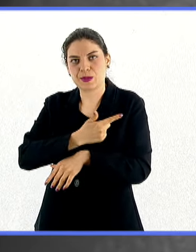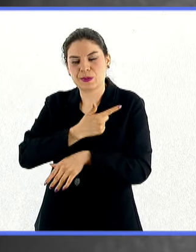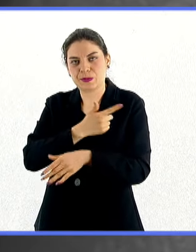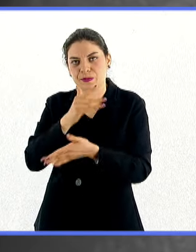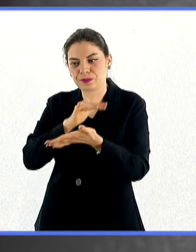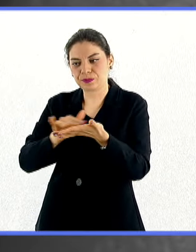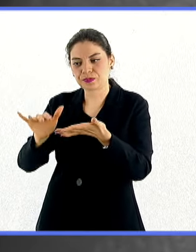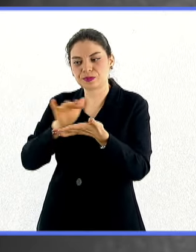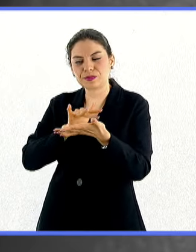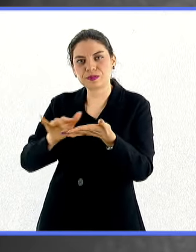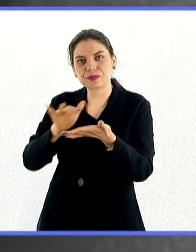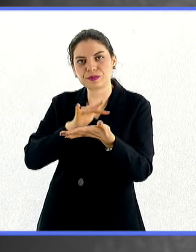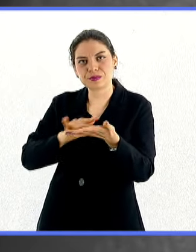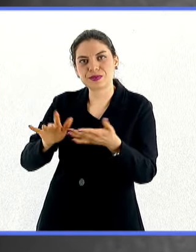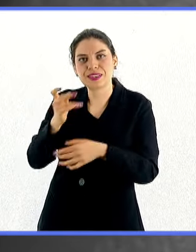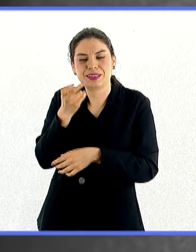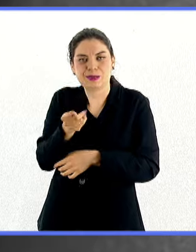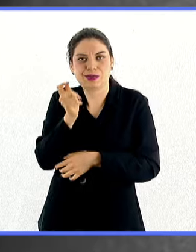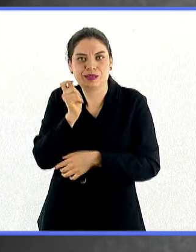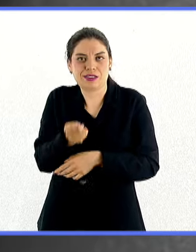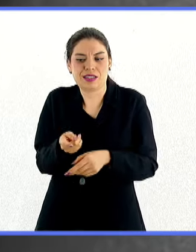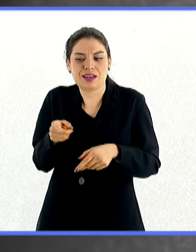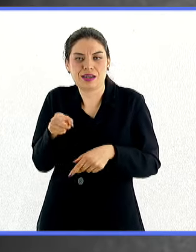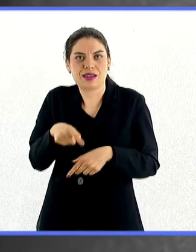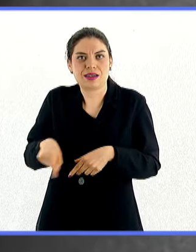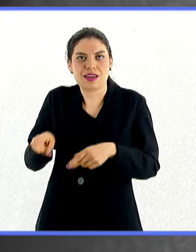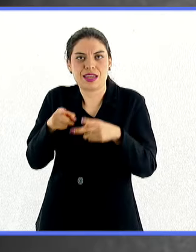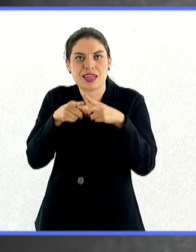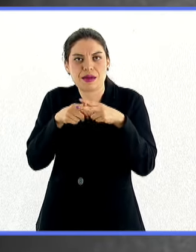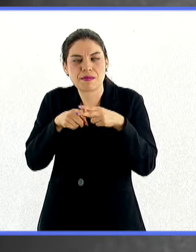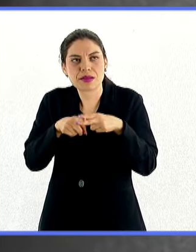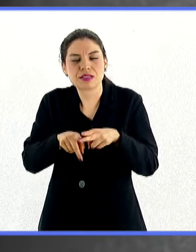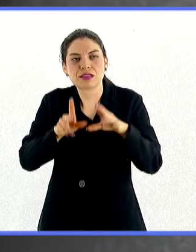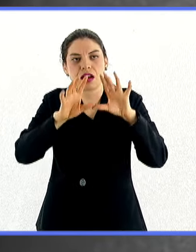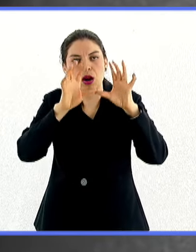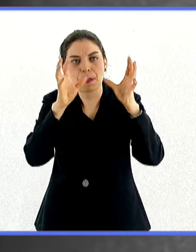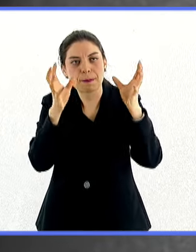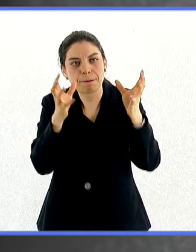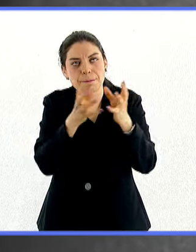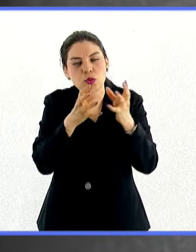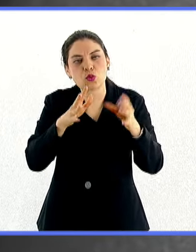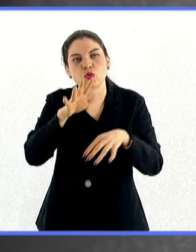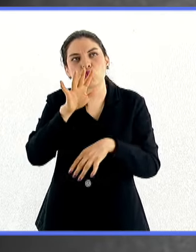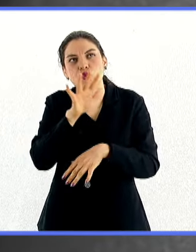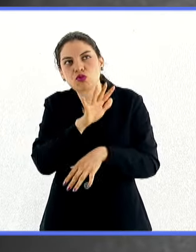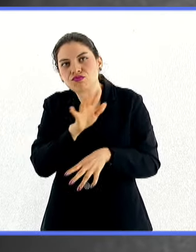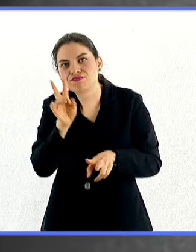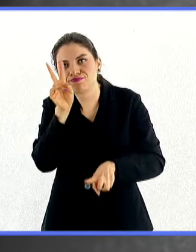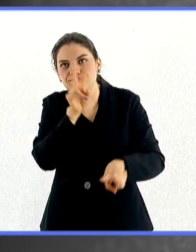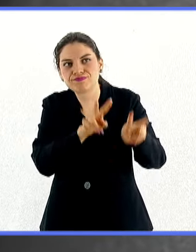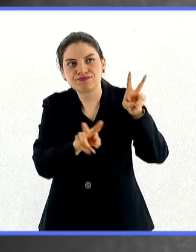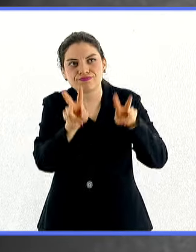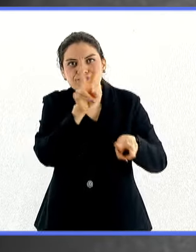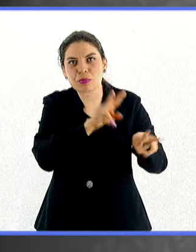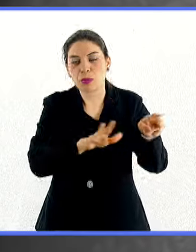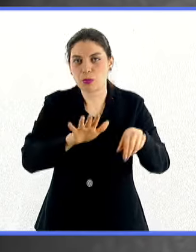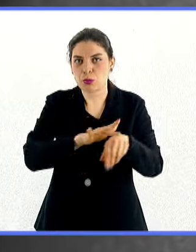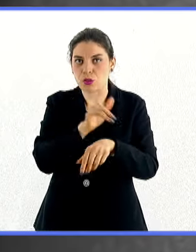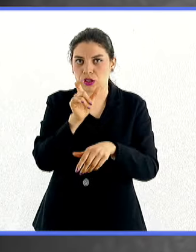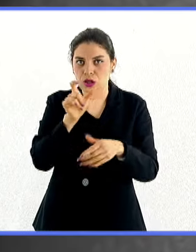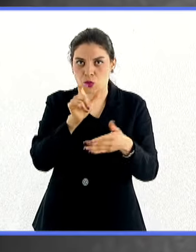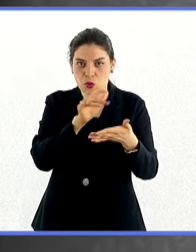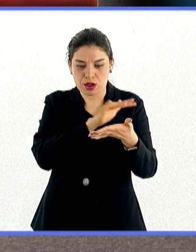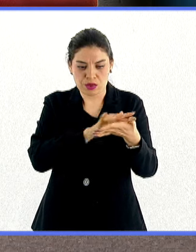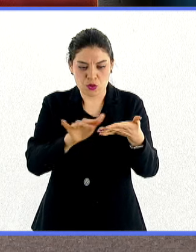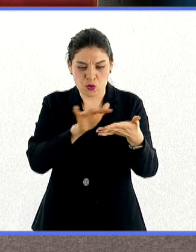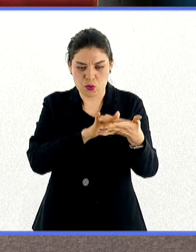momento extraordinario que es el de empezar a leer el mundo. Porque cuando lees libros, también levantas la vista de ellos